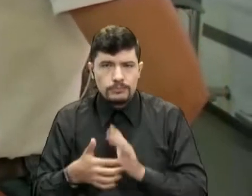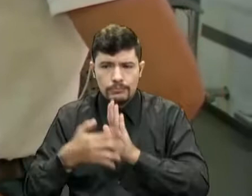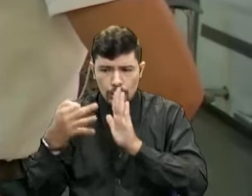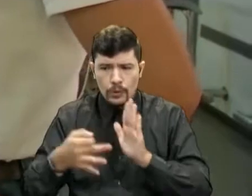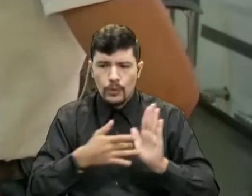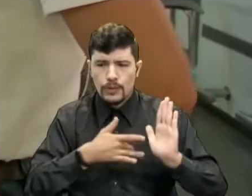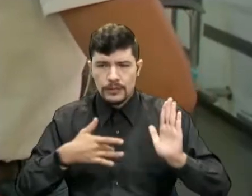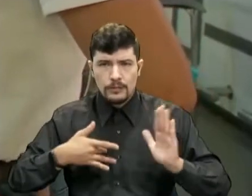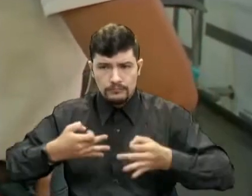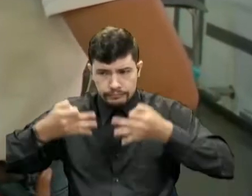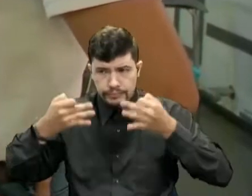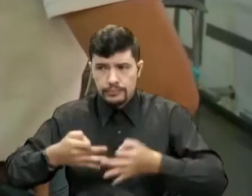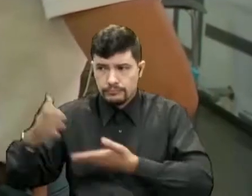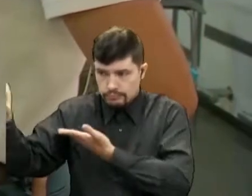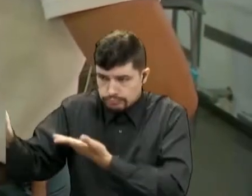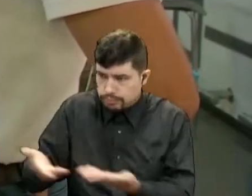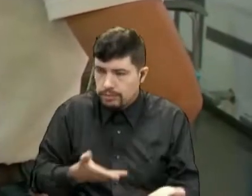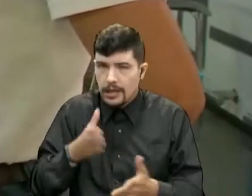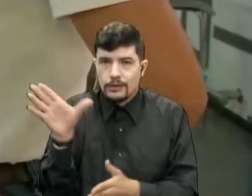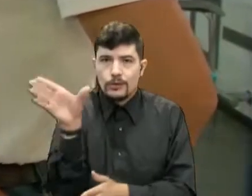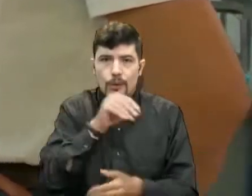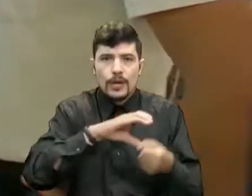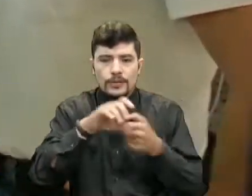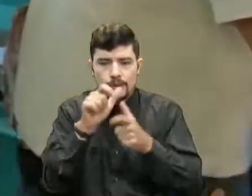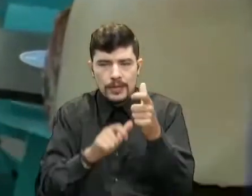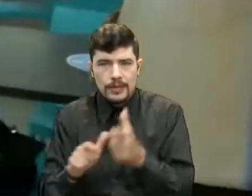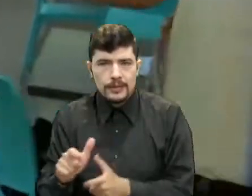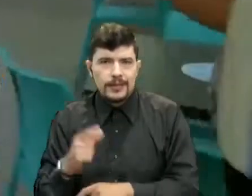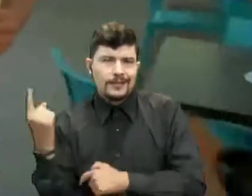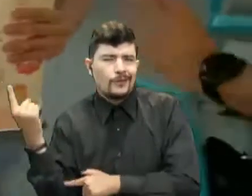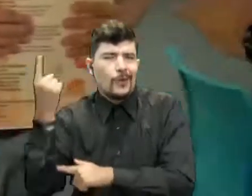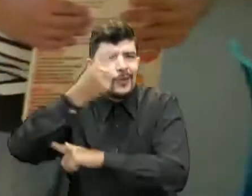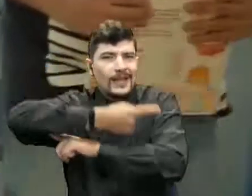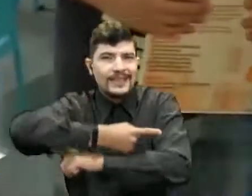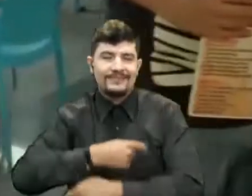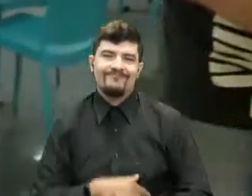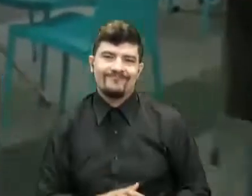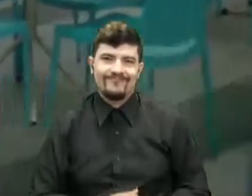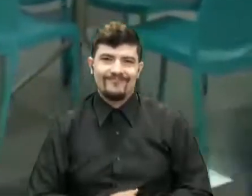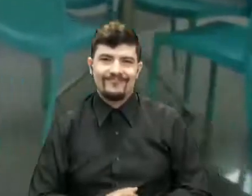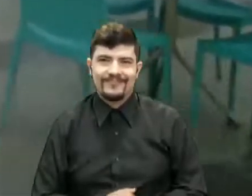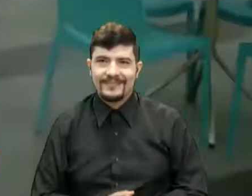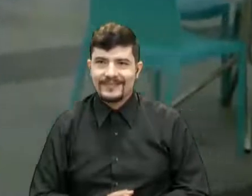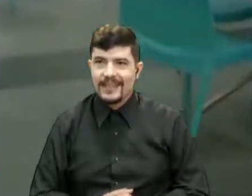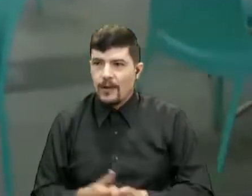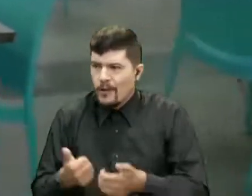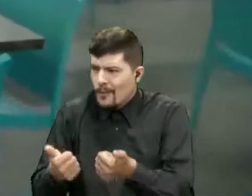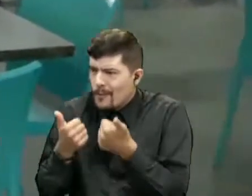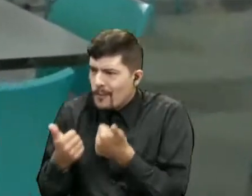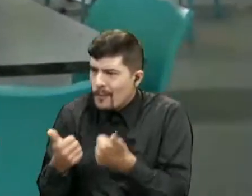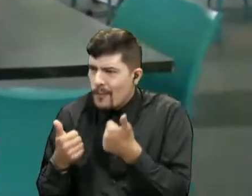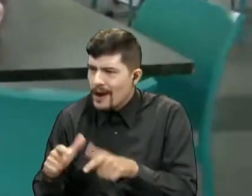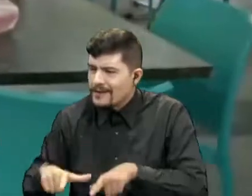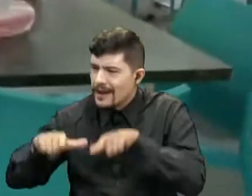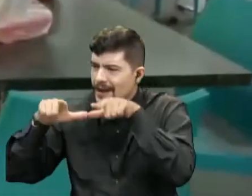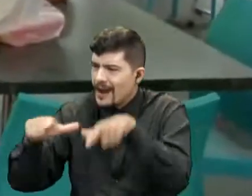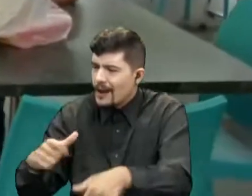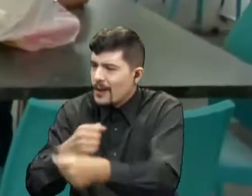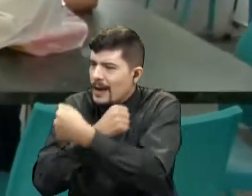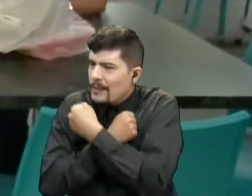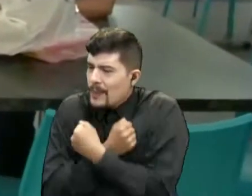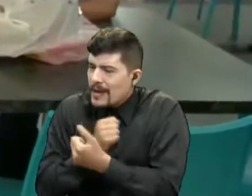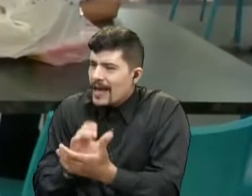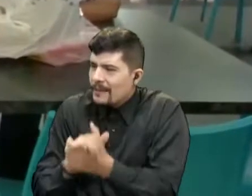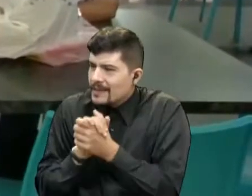estamos esperando otra vez con las puertas súper abiertas y todo al día. José, un buen regalo de Amor y Amistad para ustedes como tal,